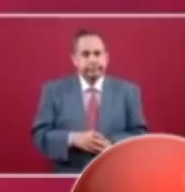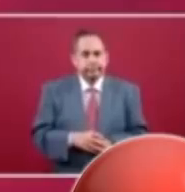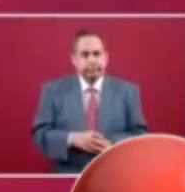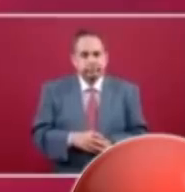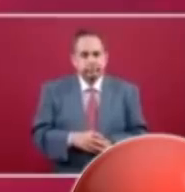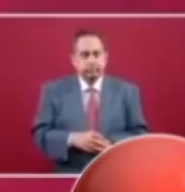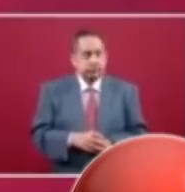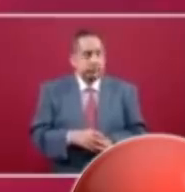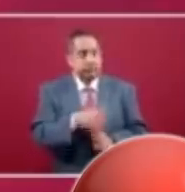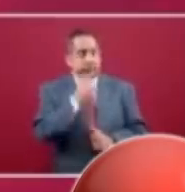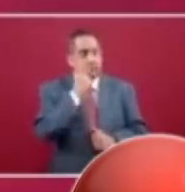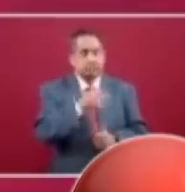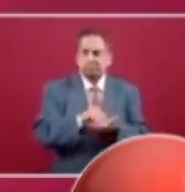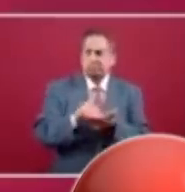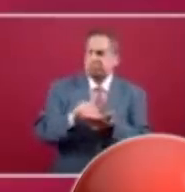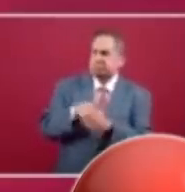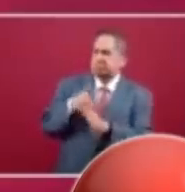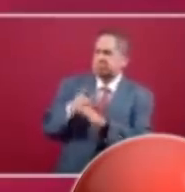calumnia